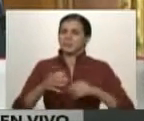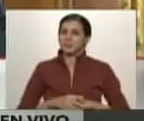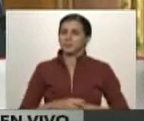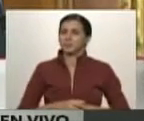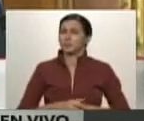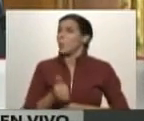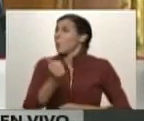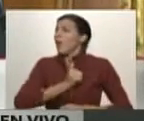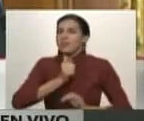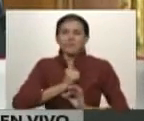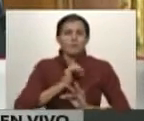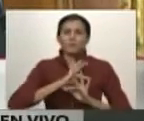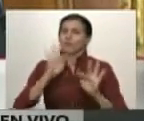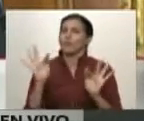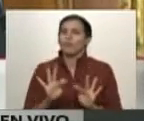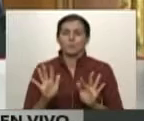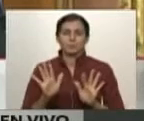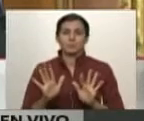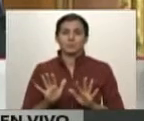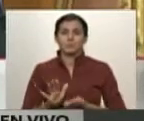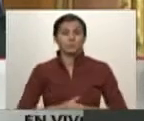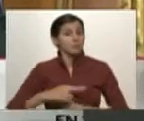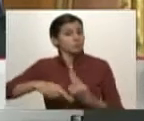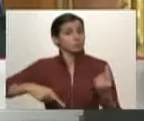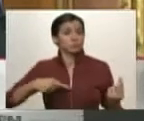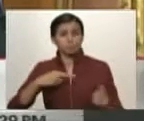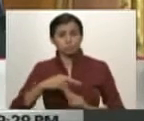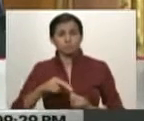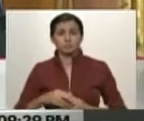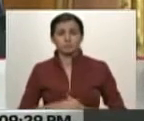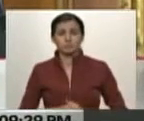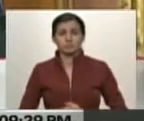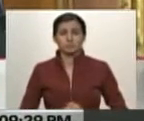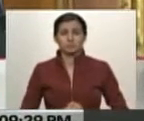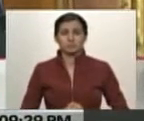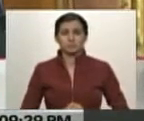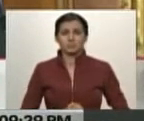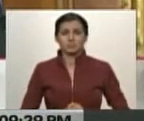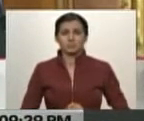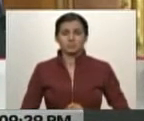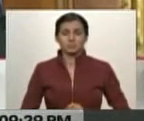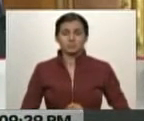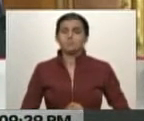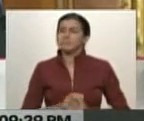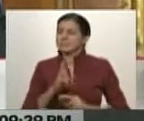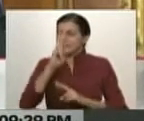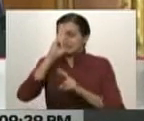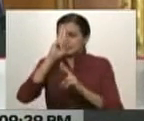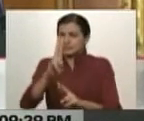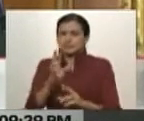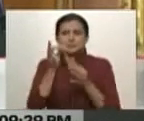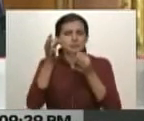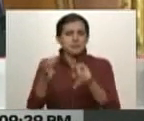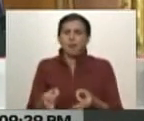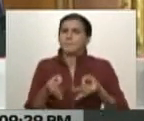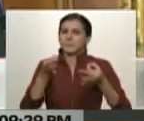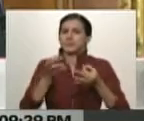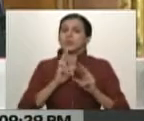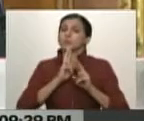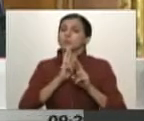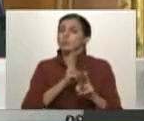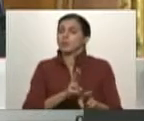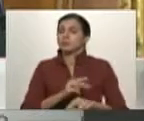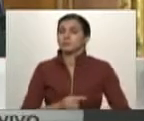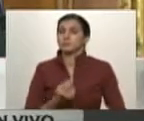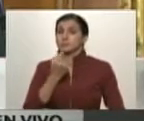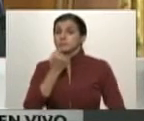escenarios la revolución bolivariana respetará los resultados